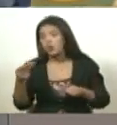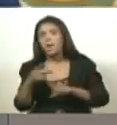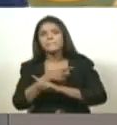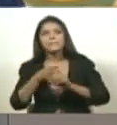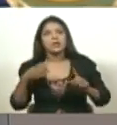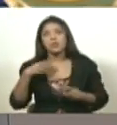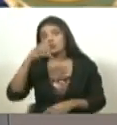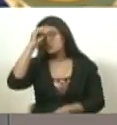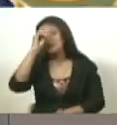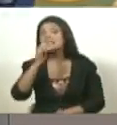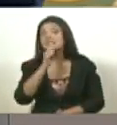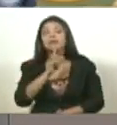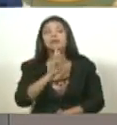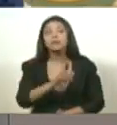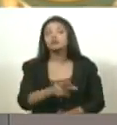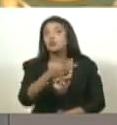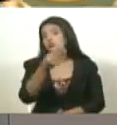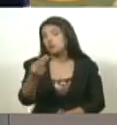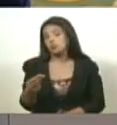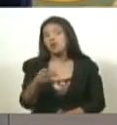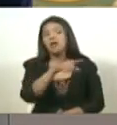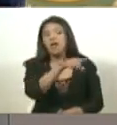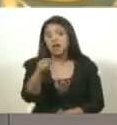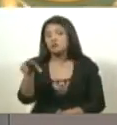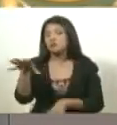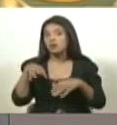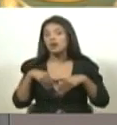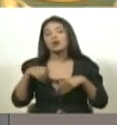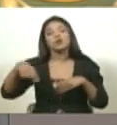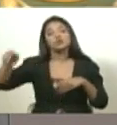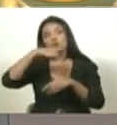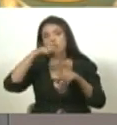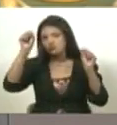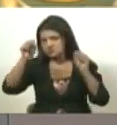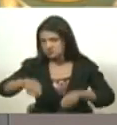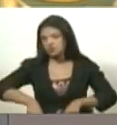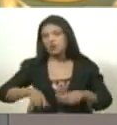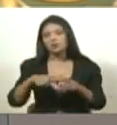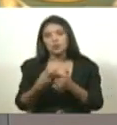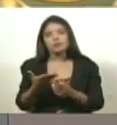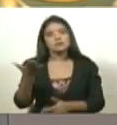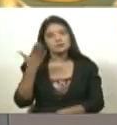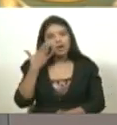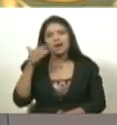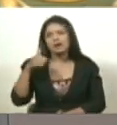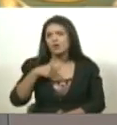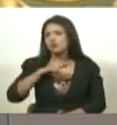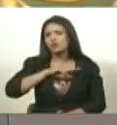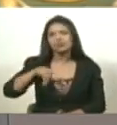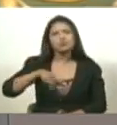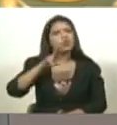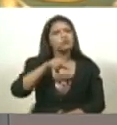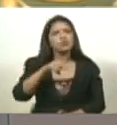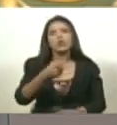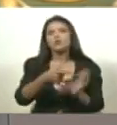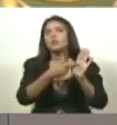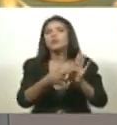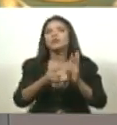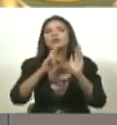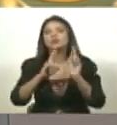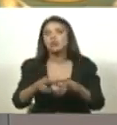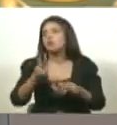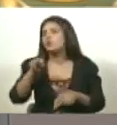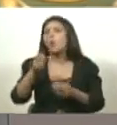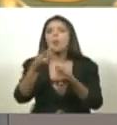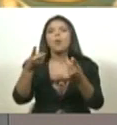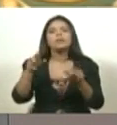no sabemos quién respondió no, ellos asumen que todo el mundo votó que sí. Entonces ya saben que como a nosotros nunca nos dieron un resultado, nunca nos han dicho cuánta